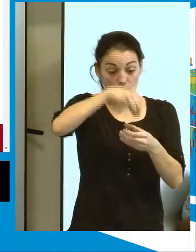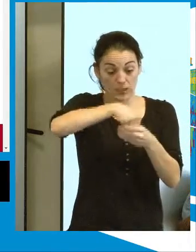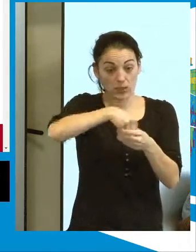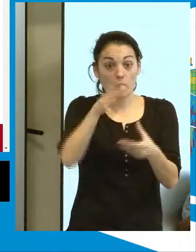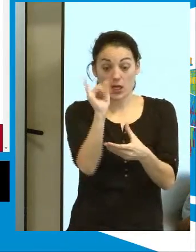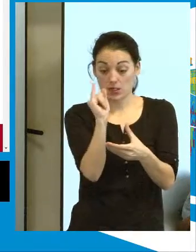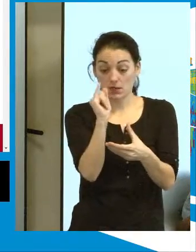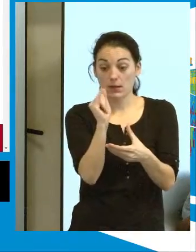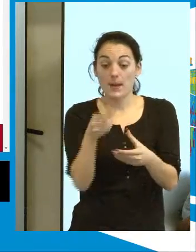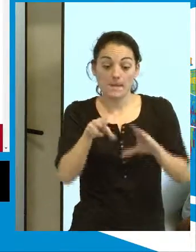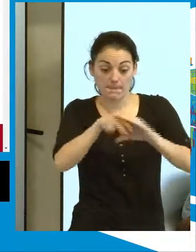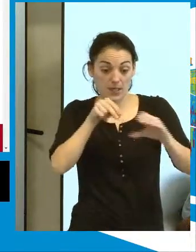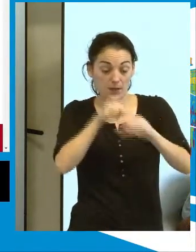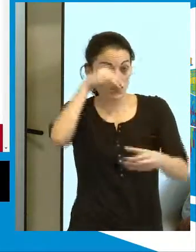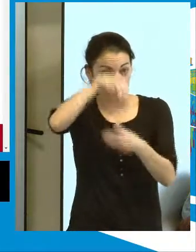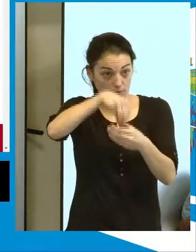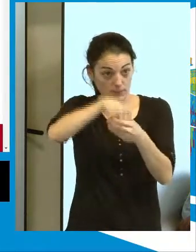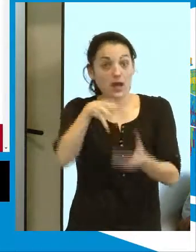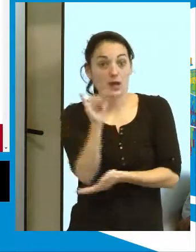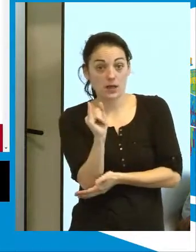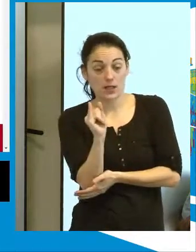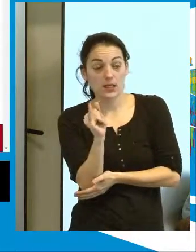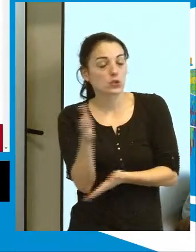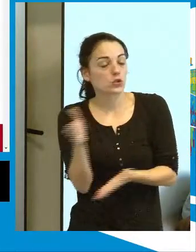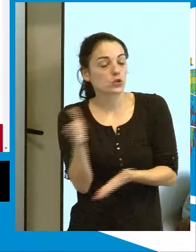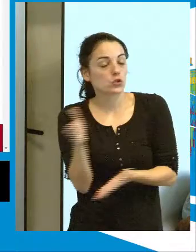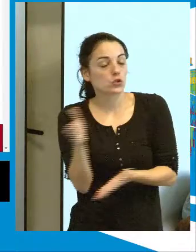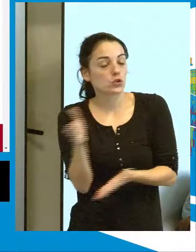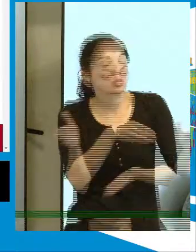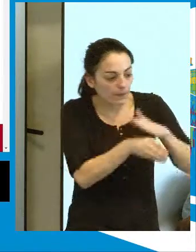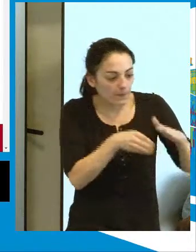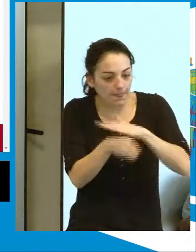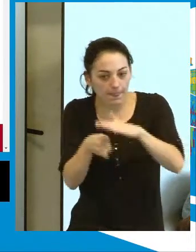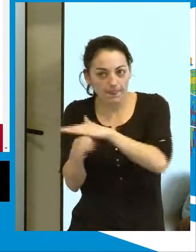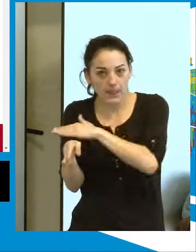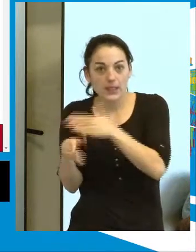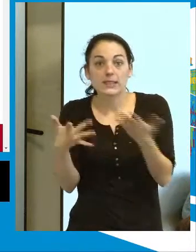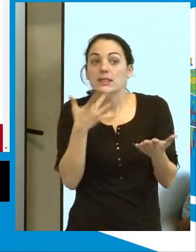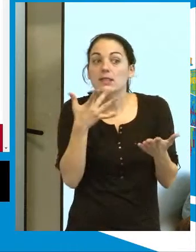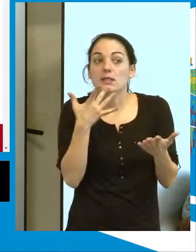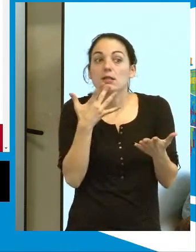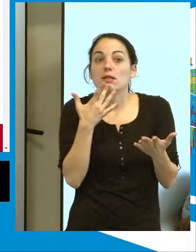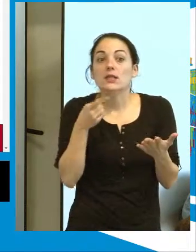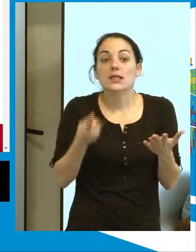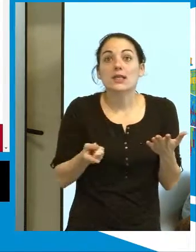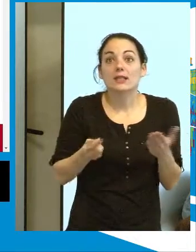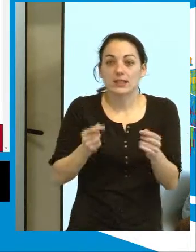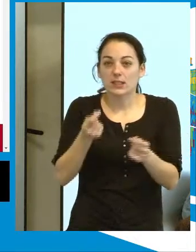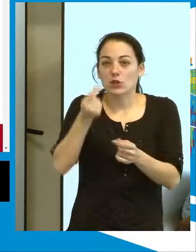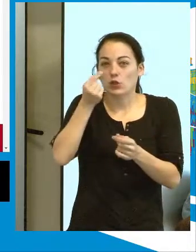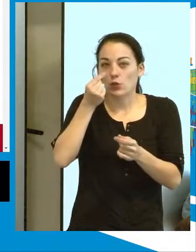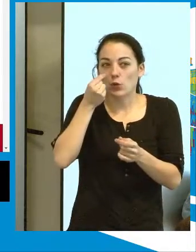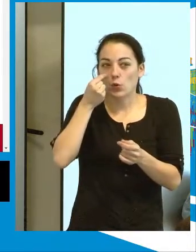sigue estando, todo lo que es contenido está accesible y también podemos jugar con el tema del alto contraste.